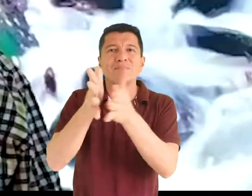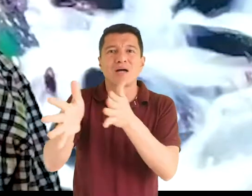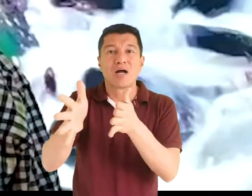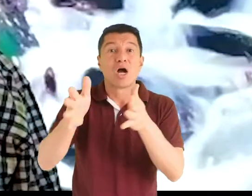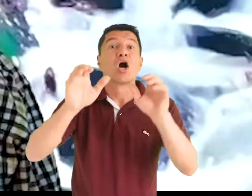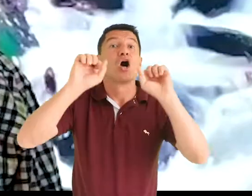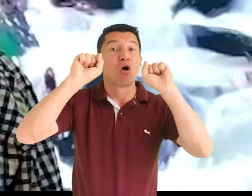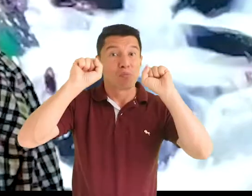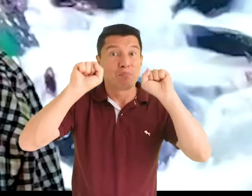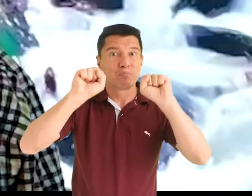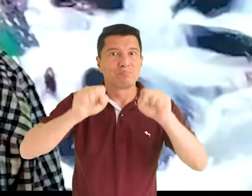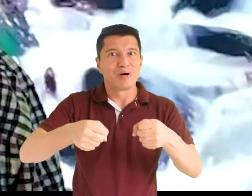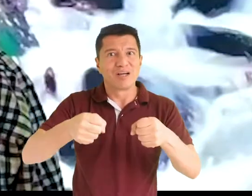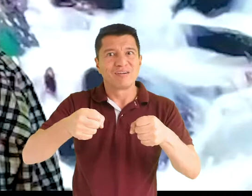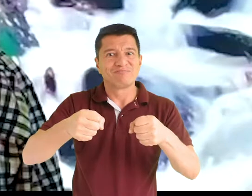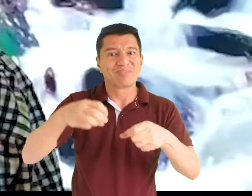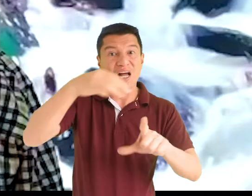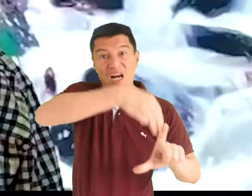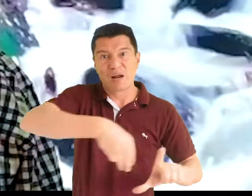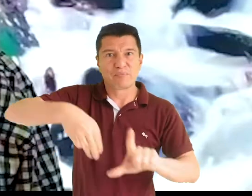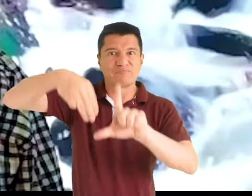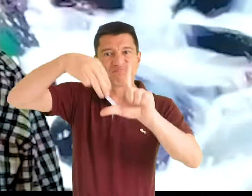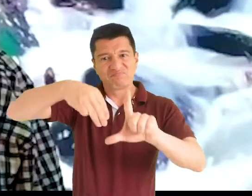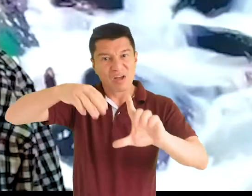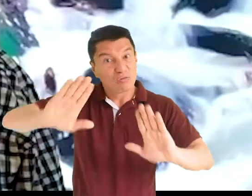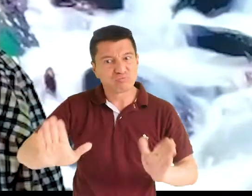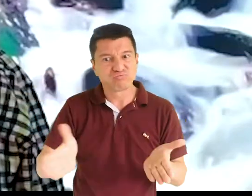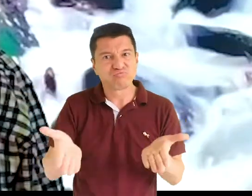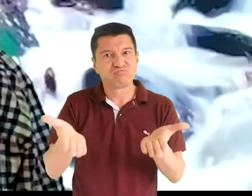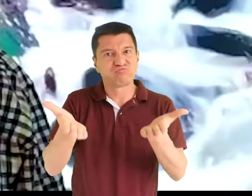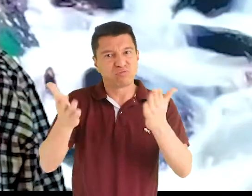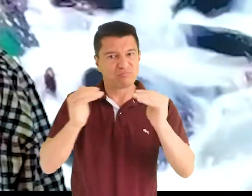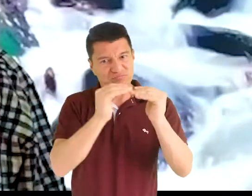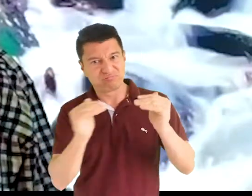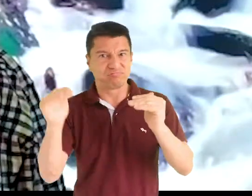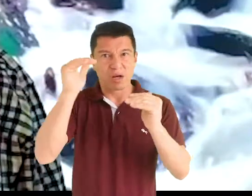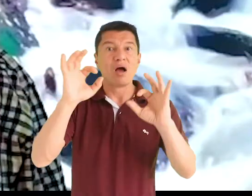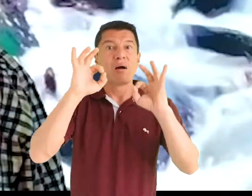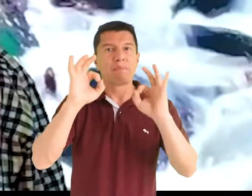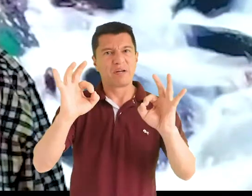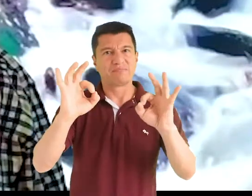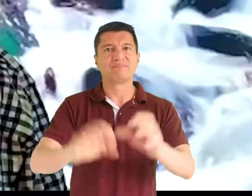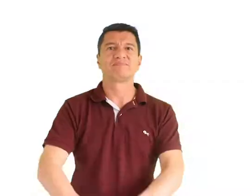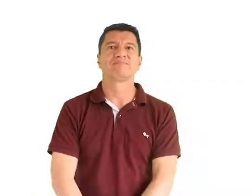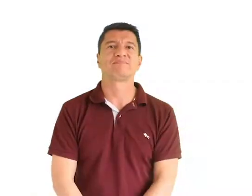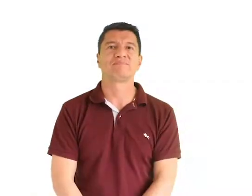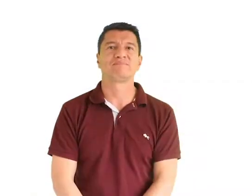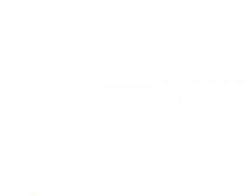esta maestría actualizada y en un desarrollo con alta